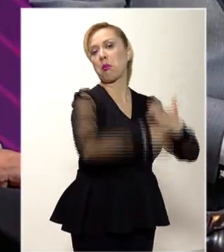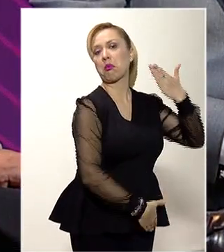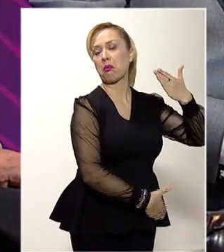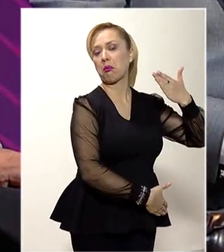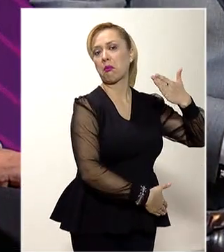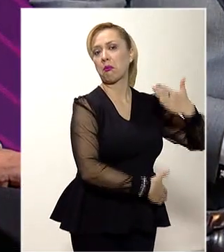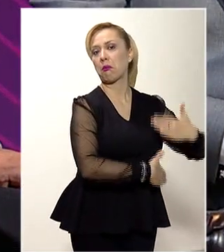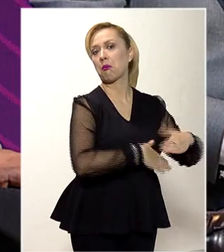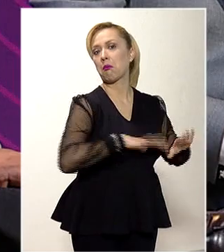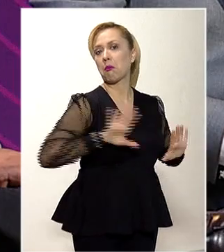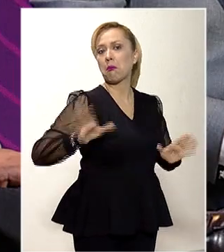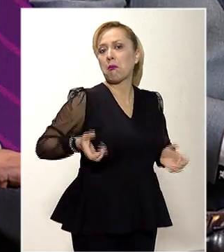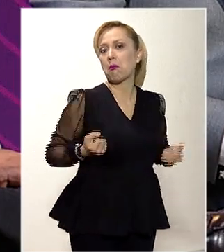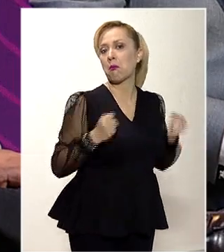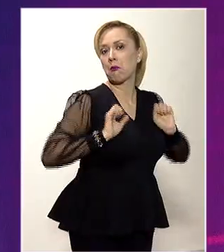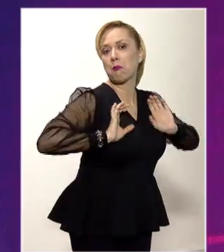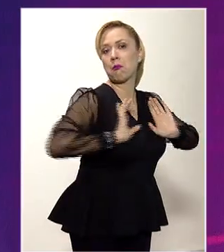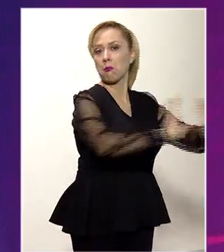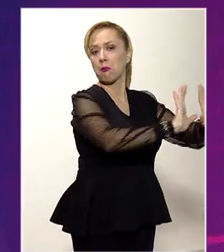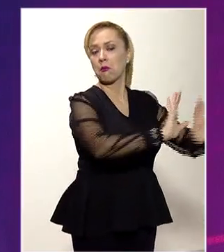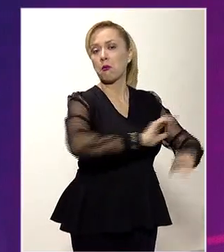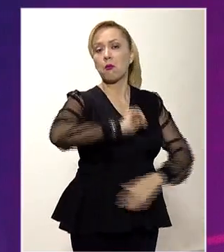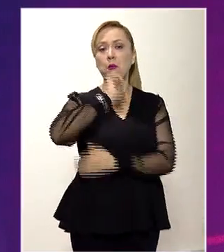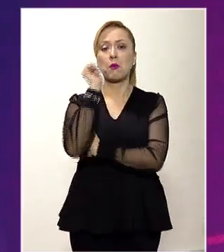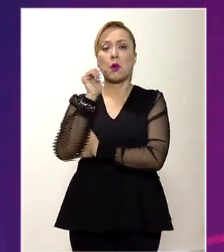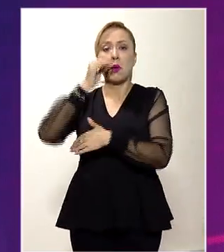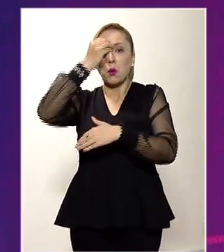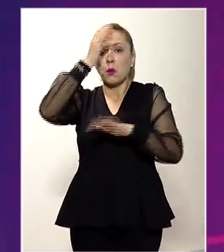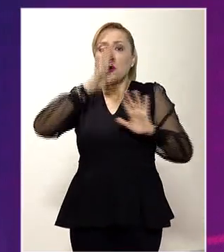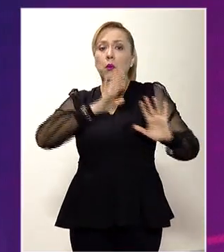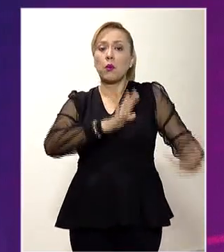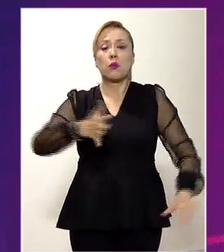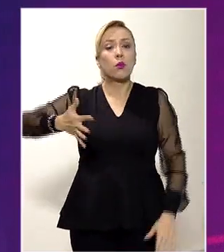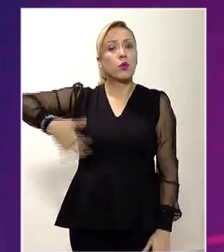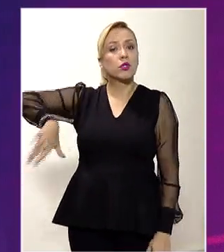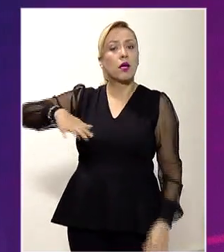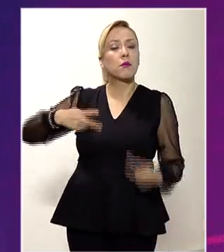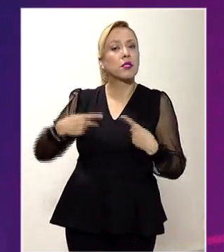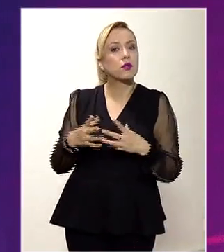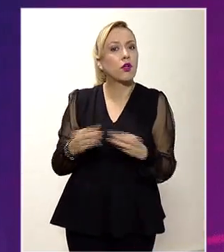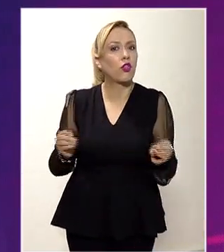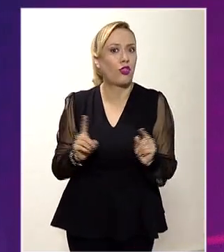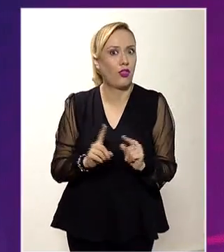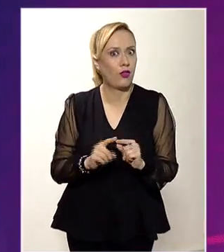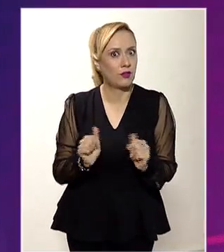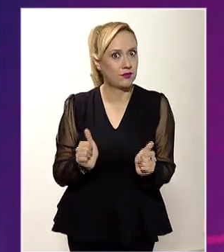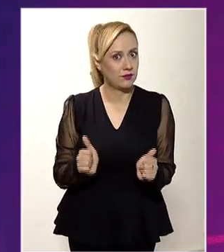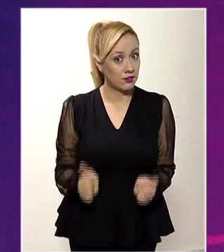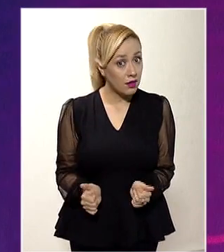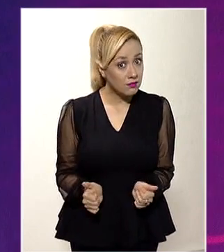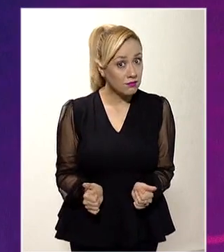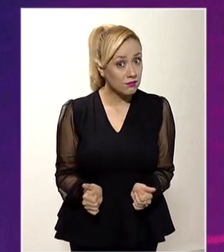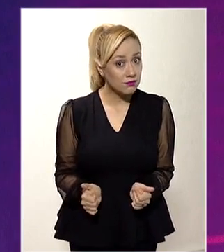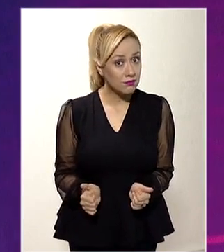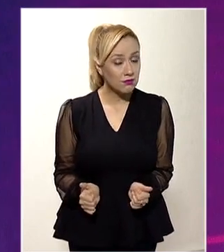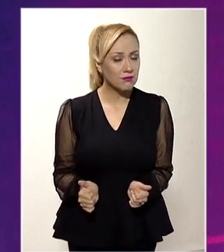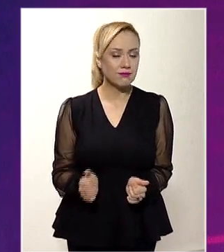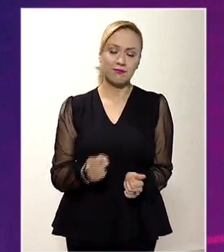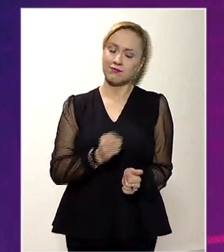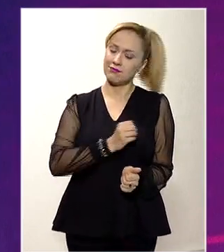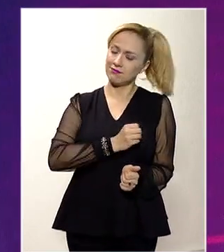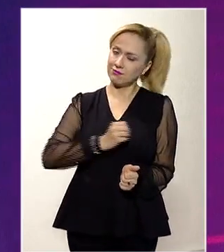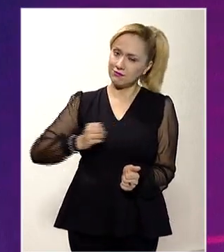y la persona sigue desaparecida y nadie los busca. Entonces, justo el tema de la obligación permanente es esa. La obligación de búsqueda